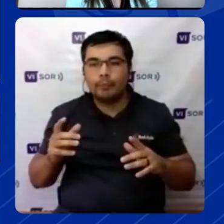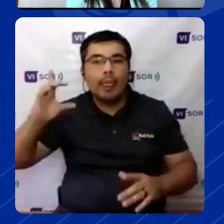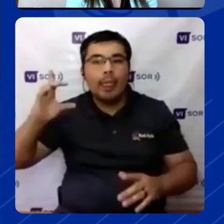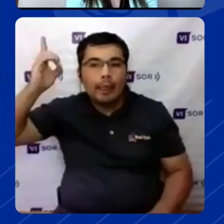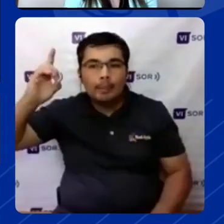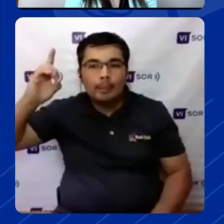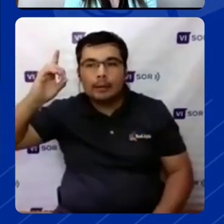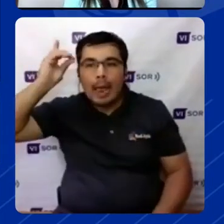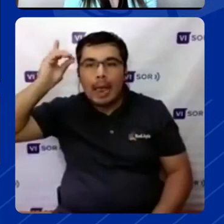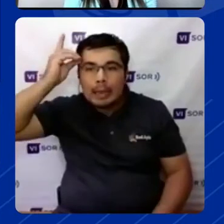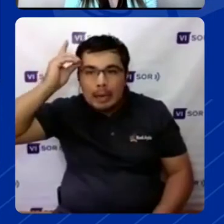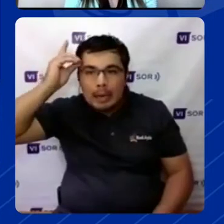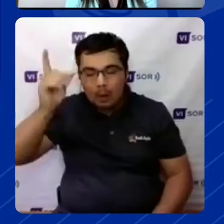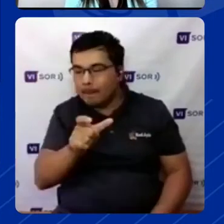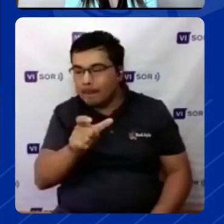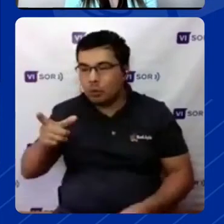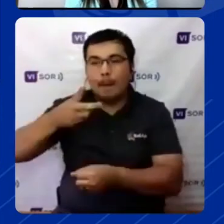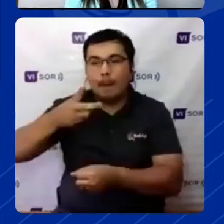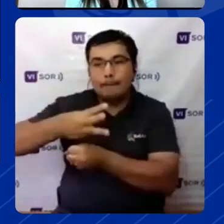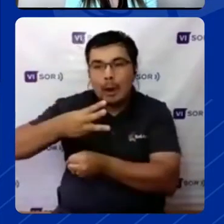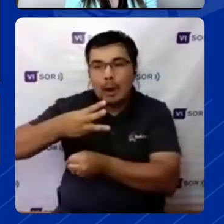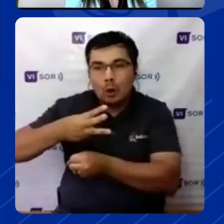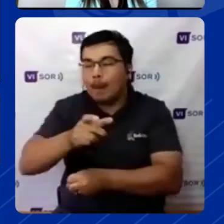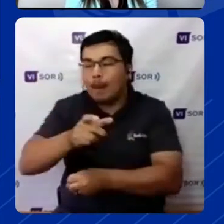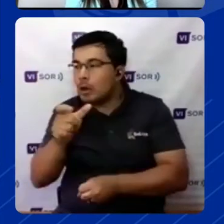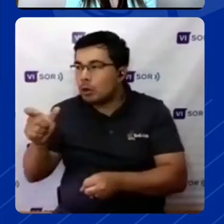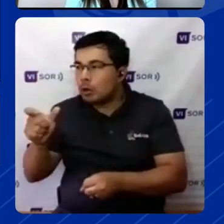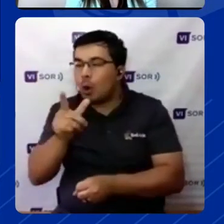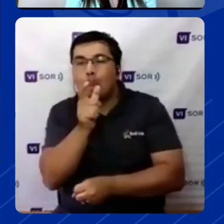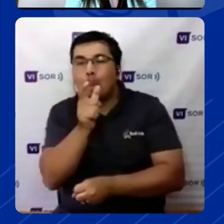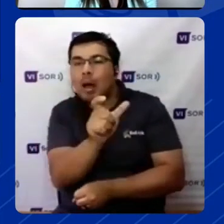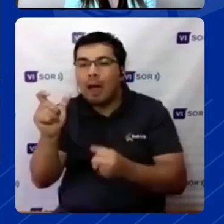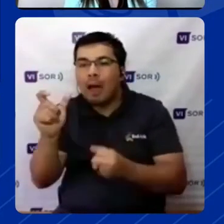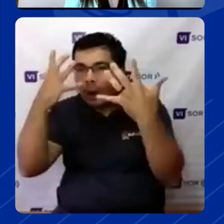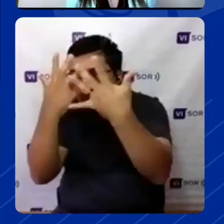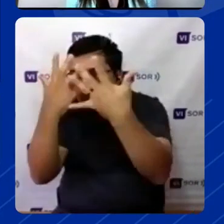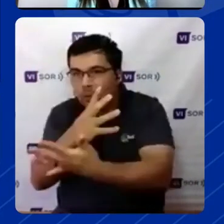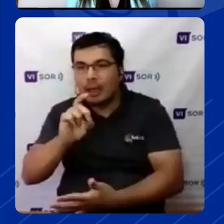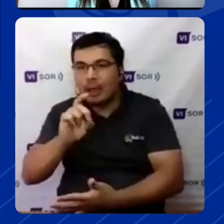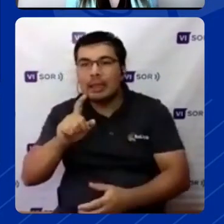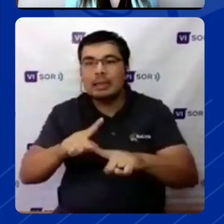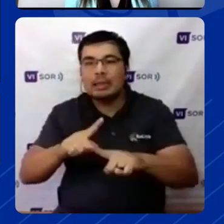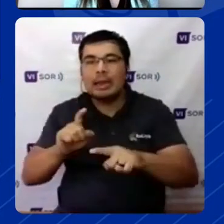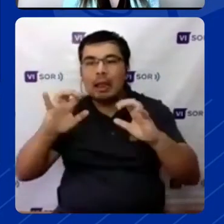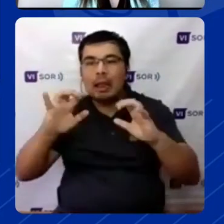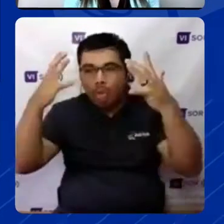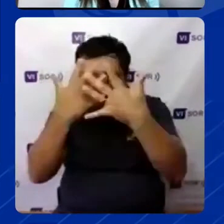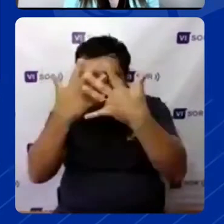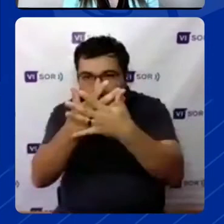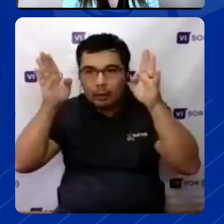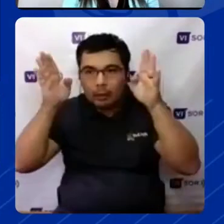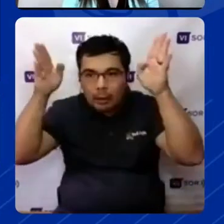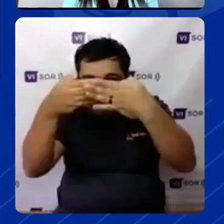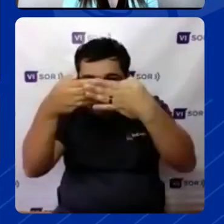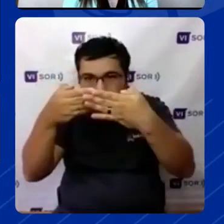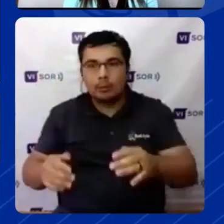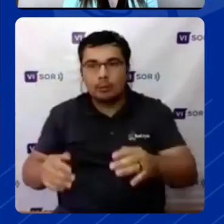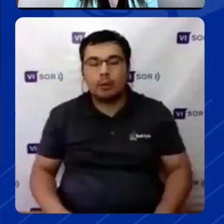mayores, para personas con dislexia y, bueno, la gente que finalmente tiene dificultad para comprender la